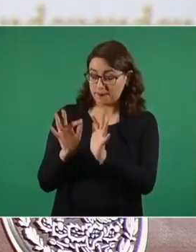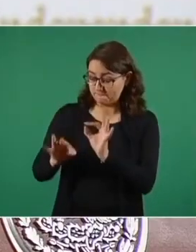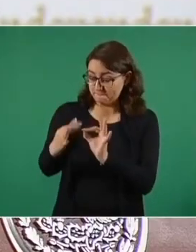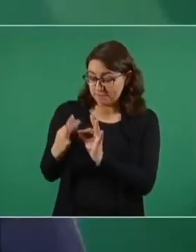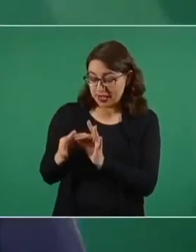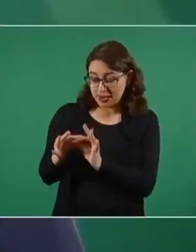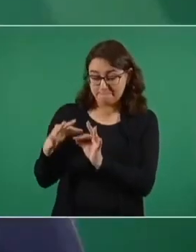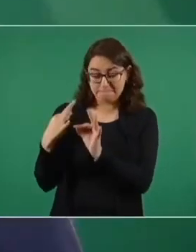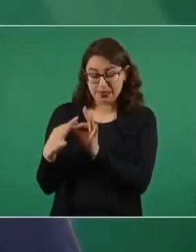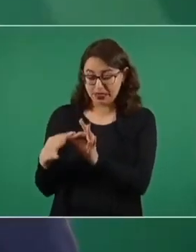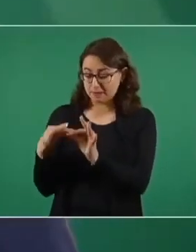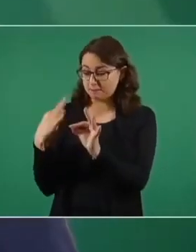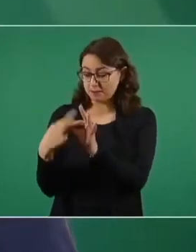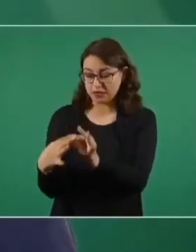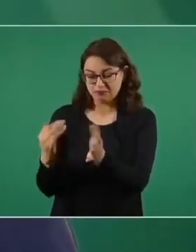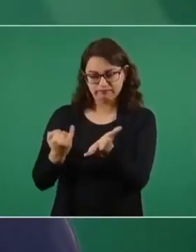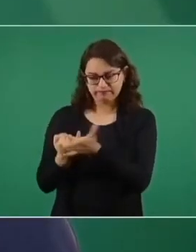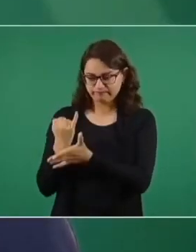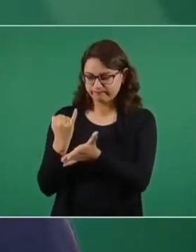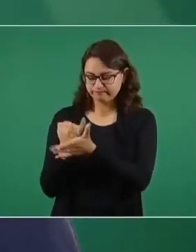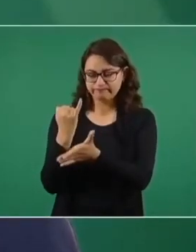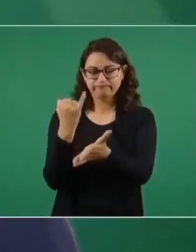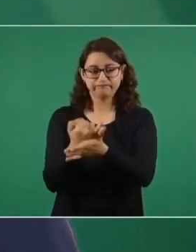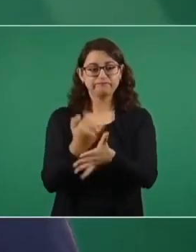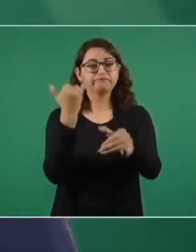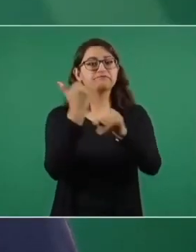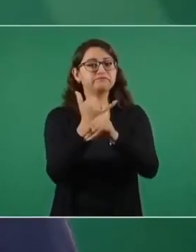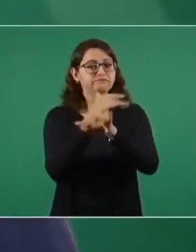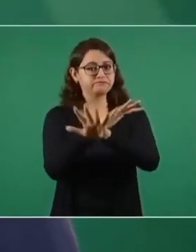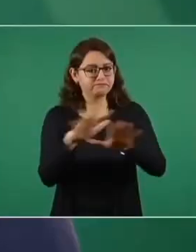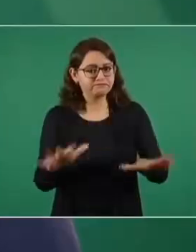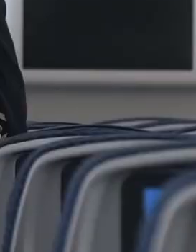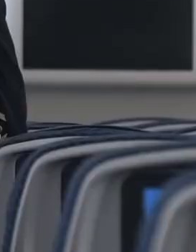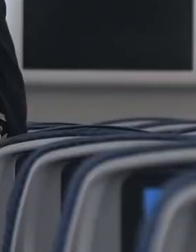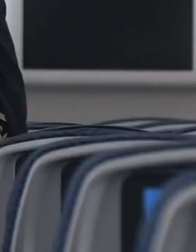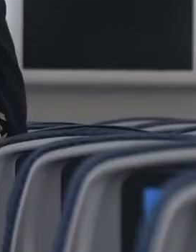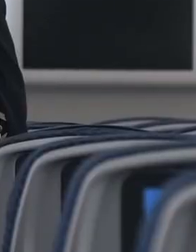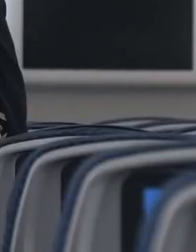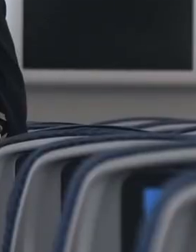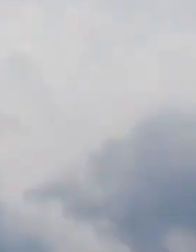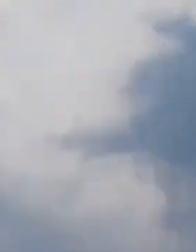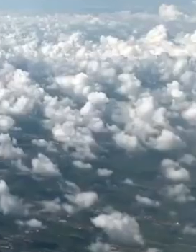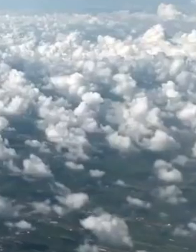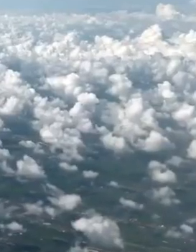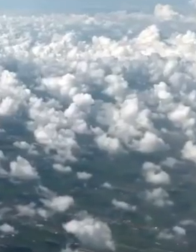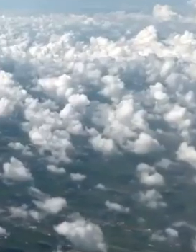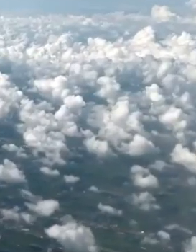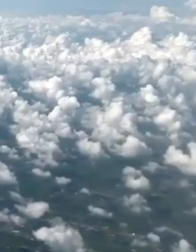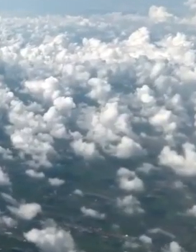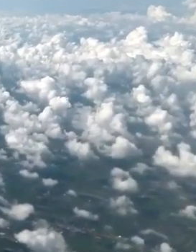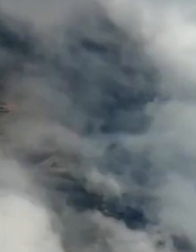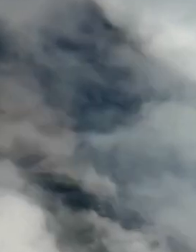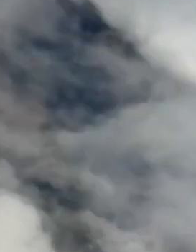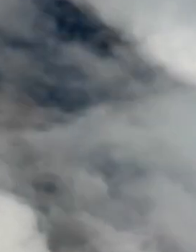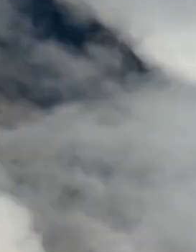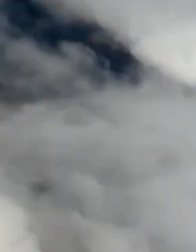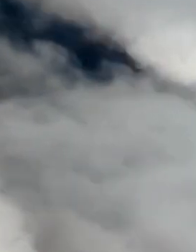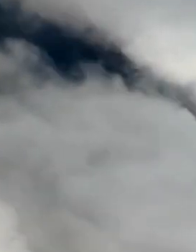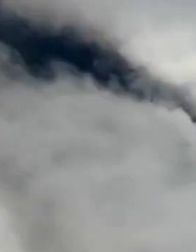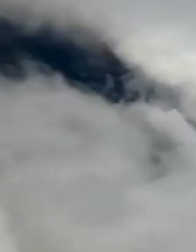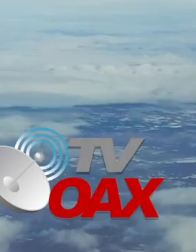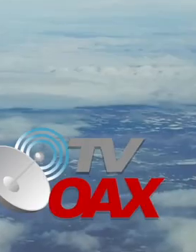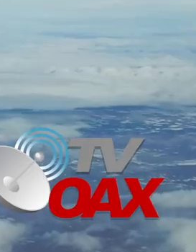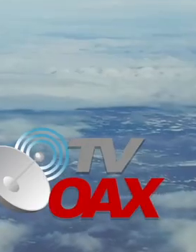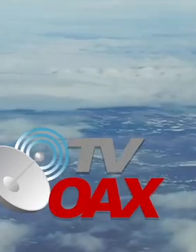el presidente de México, Andrés Manuel López Obrador, está alistando la nueva aerolínea para el pueblo